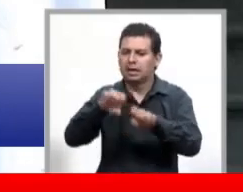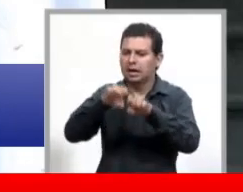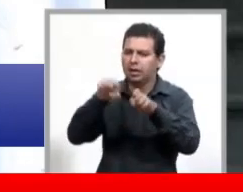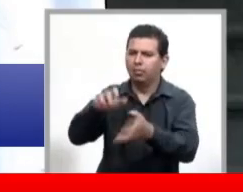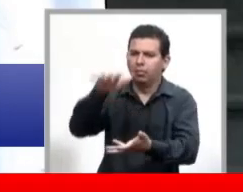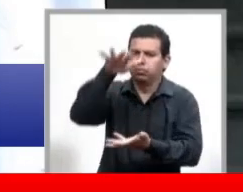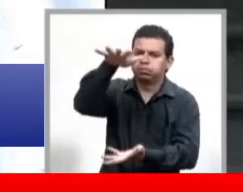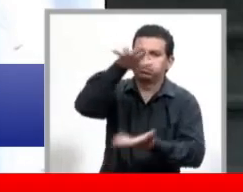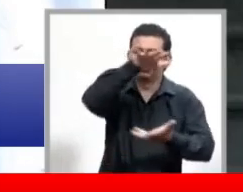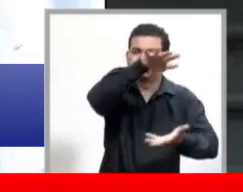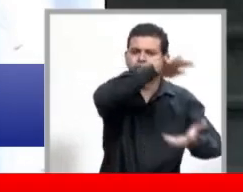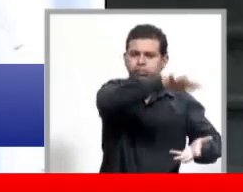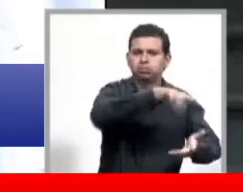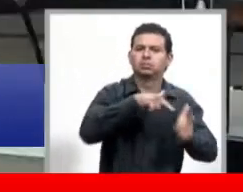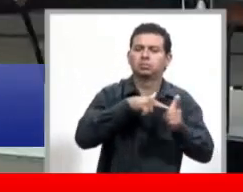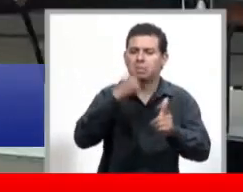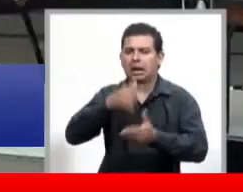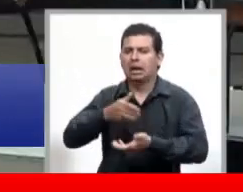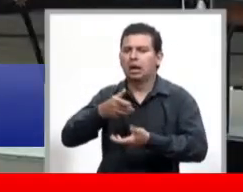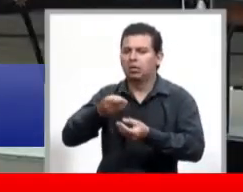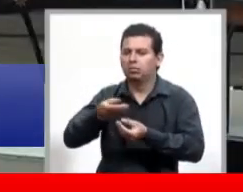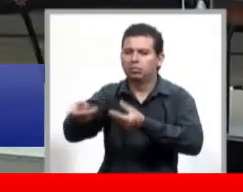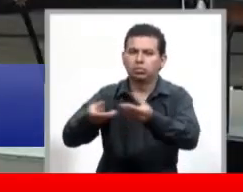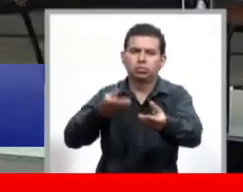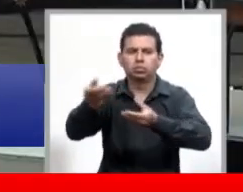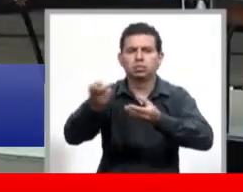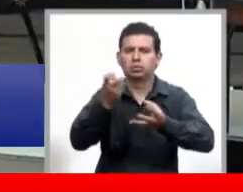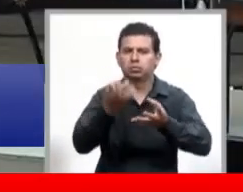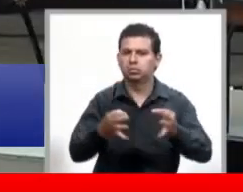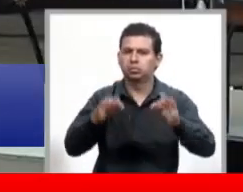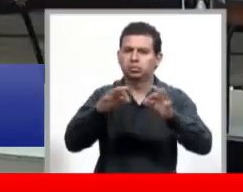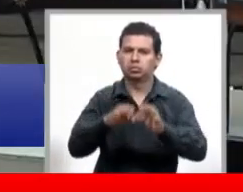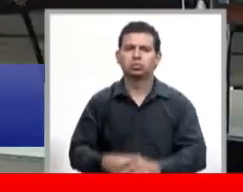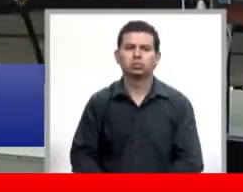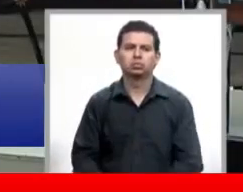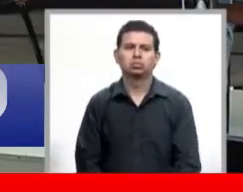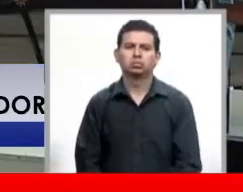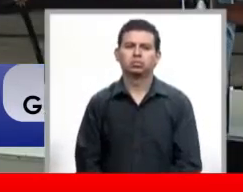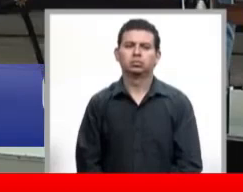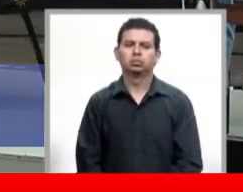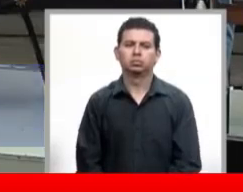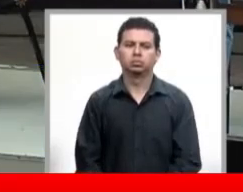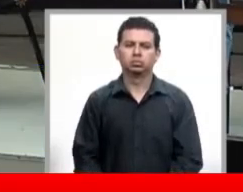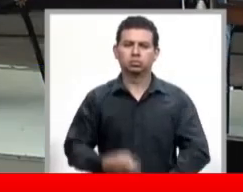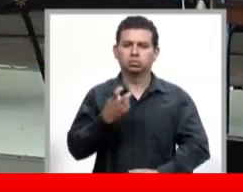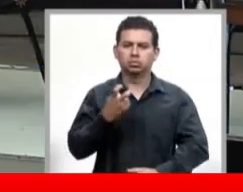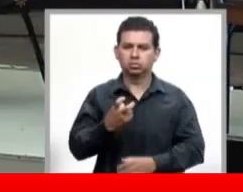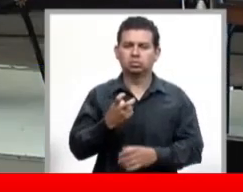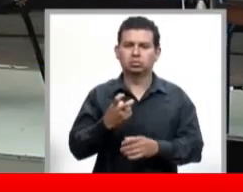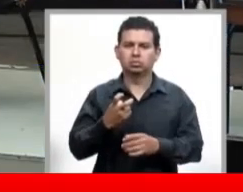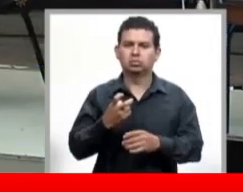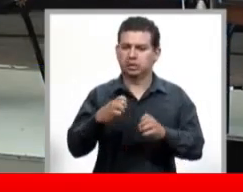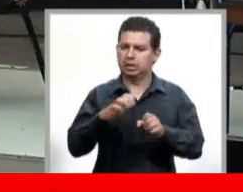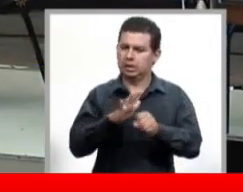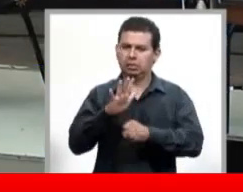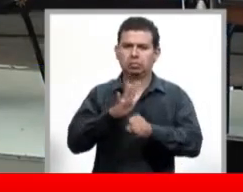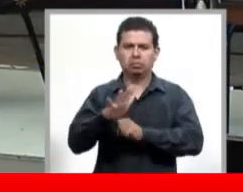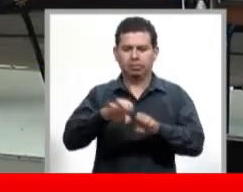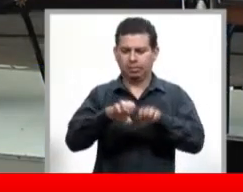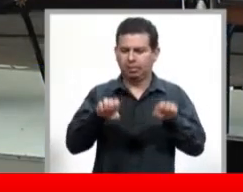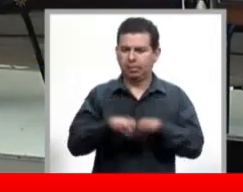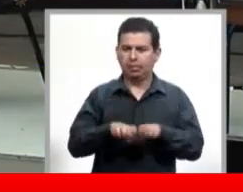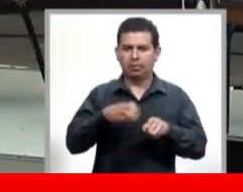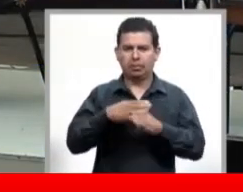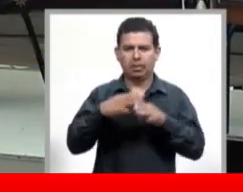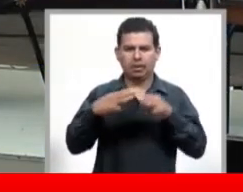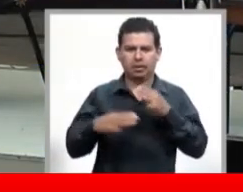en cada hospital, pero también aquí en el área de inventario tenemos ya suficiente equipo para